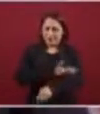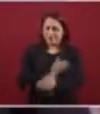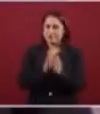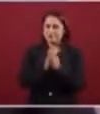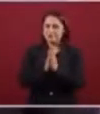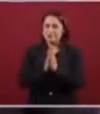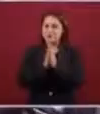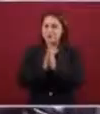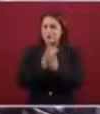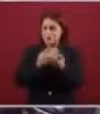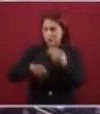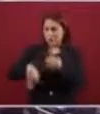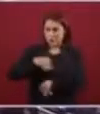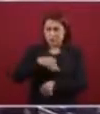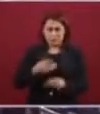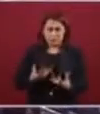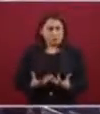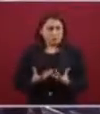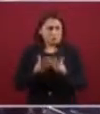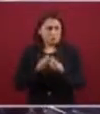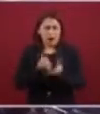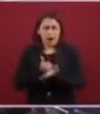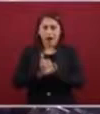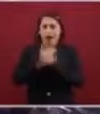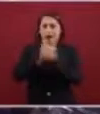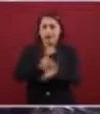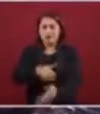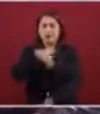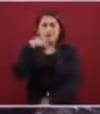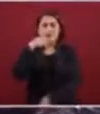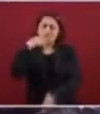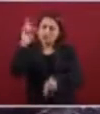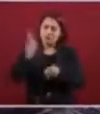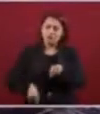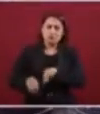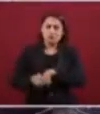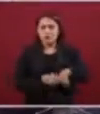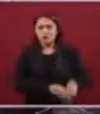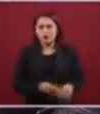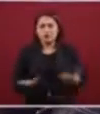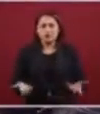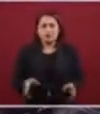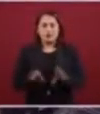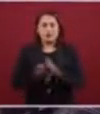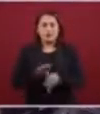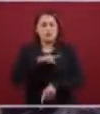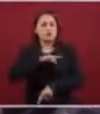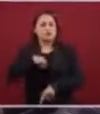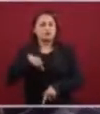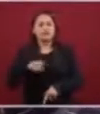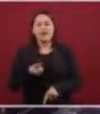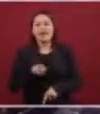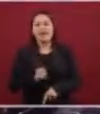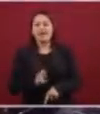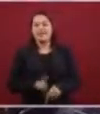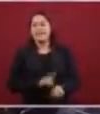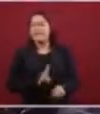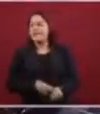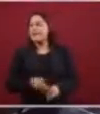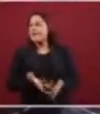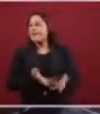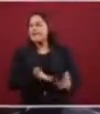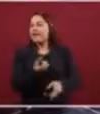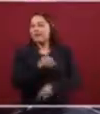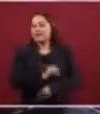nosotros, también tenemos que combatir esa corrupción. No podemos normalizar el chayote. Por